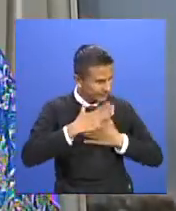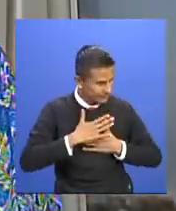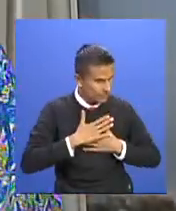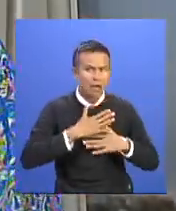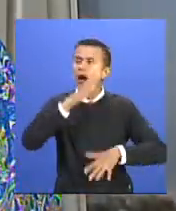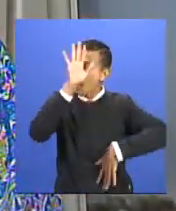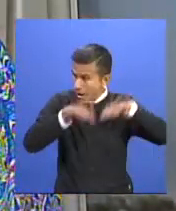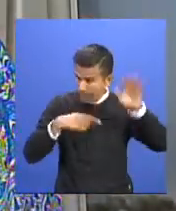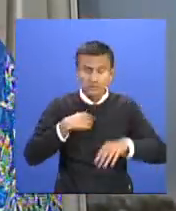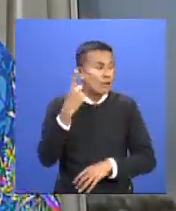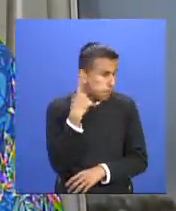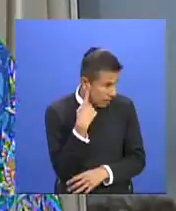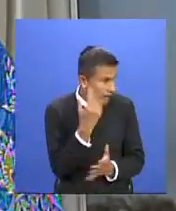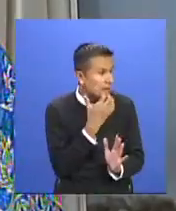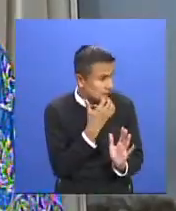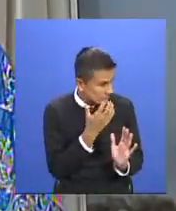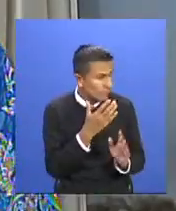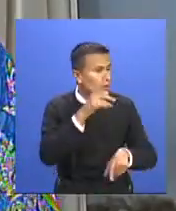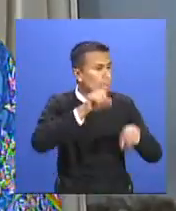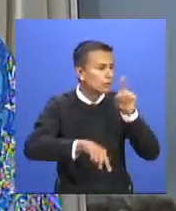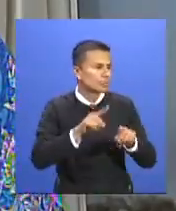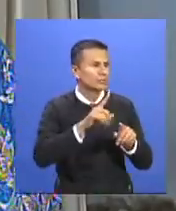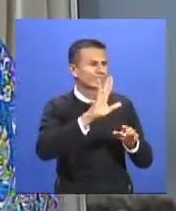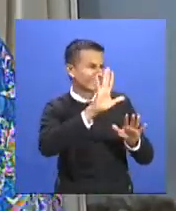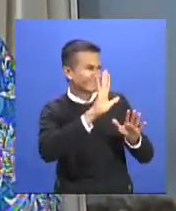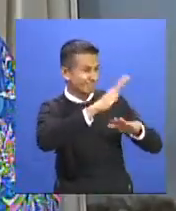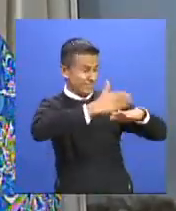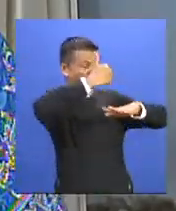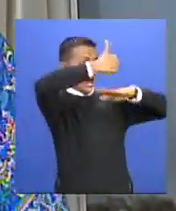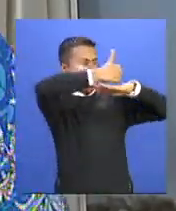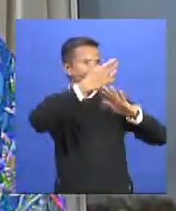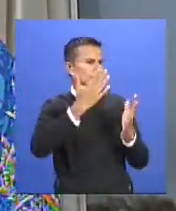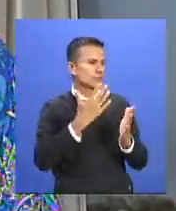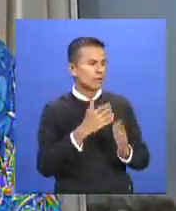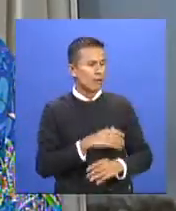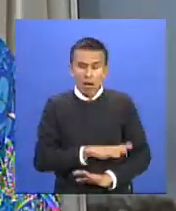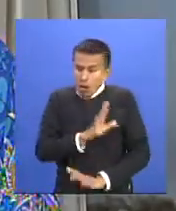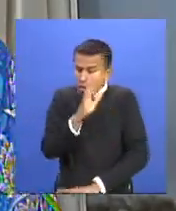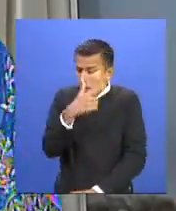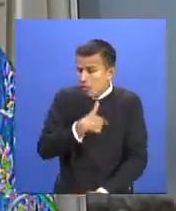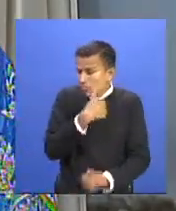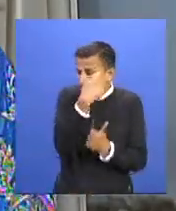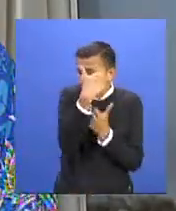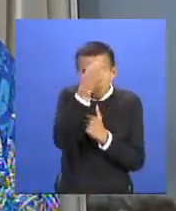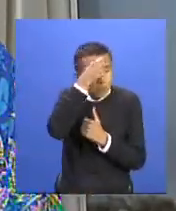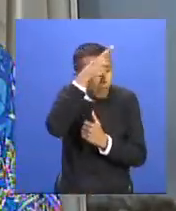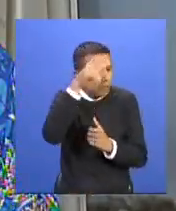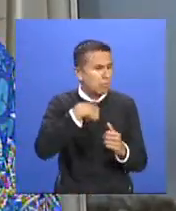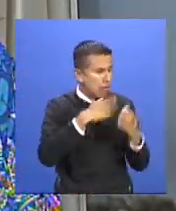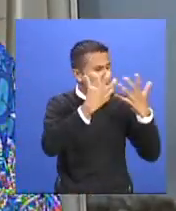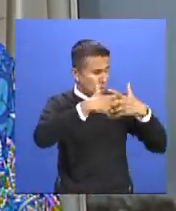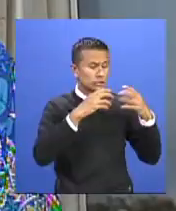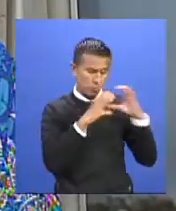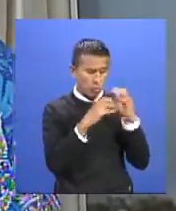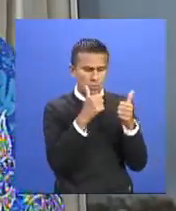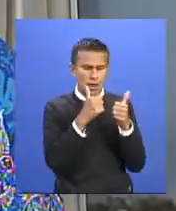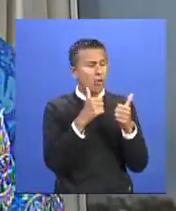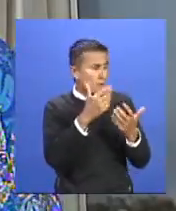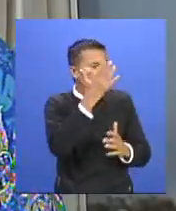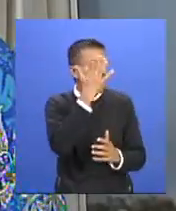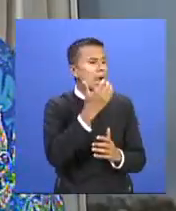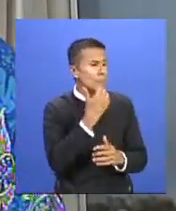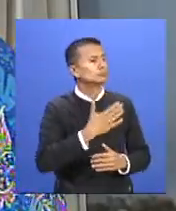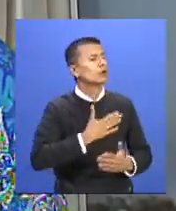Y a veces se escucha a uno personas de la dirección, gerentes, que dicen, no, mi empresa tiene una buena comunicación porque